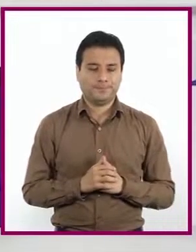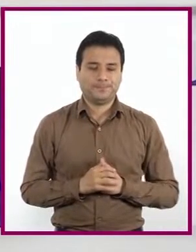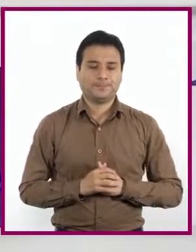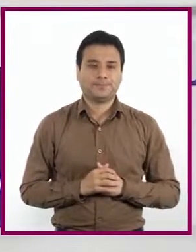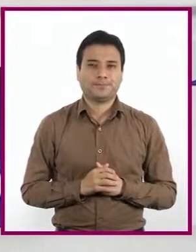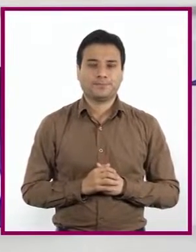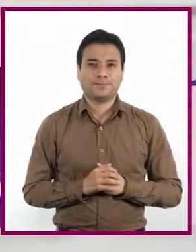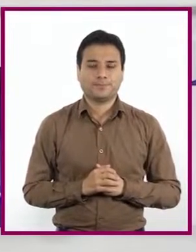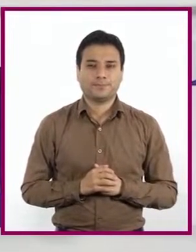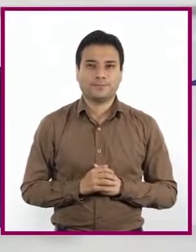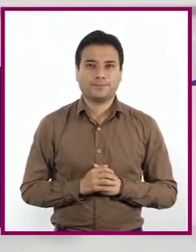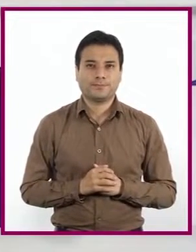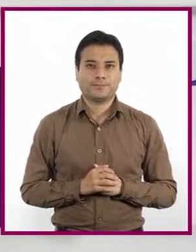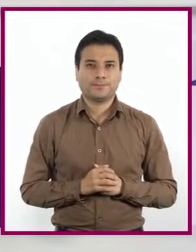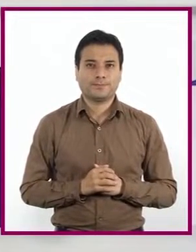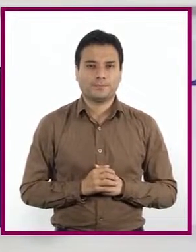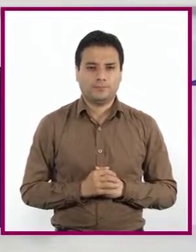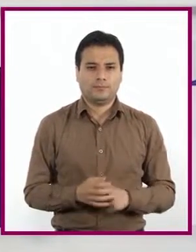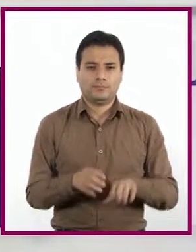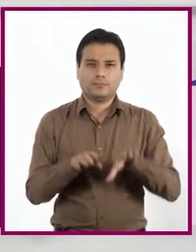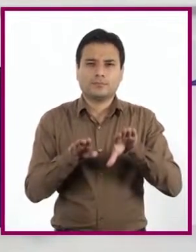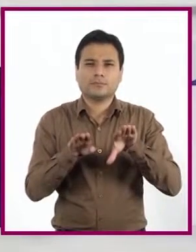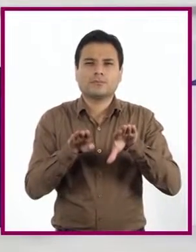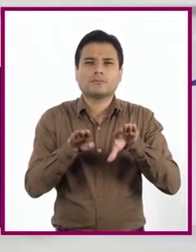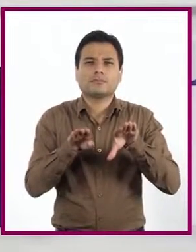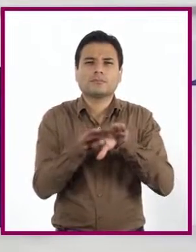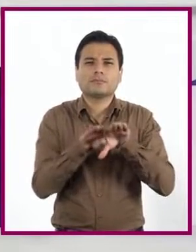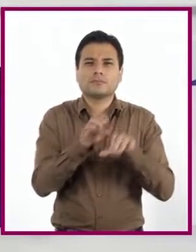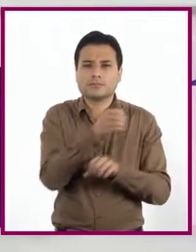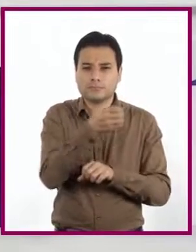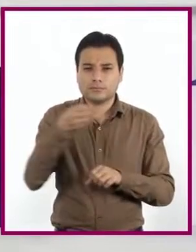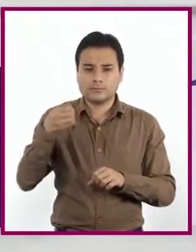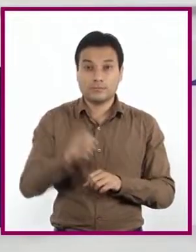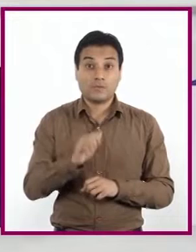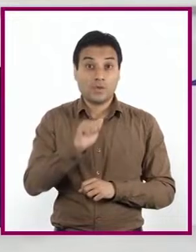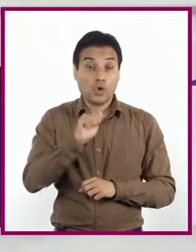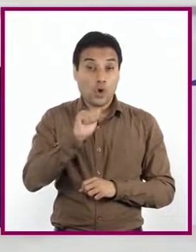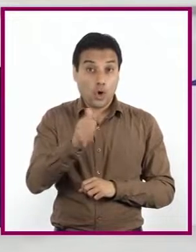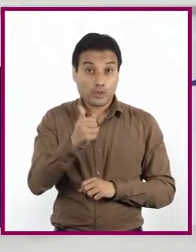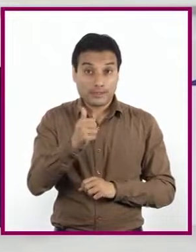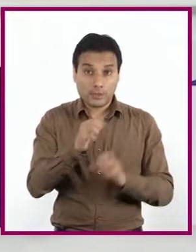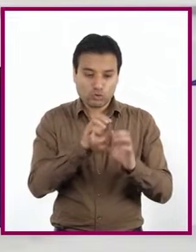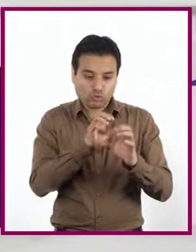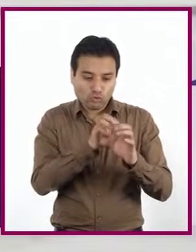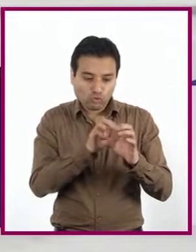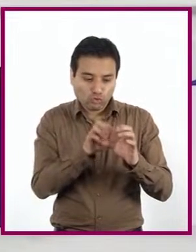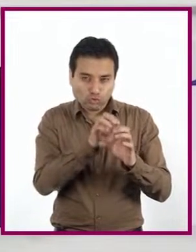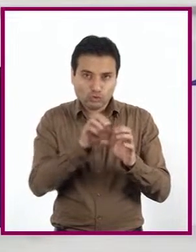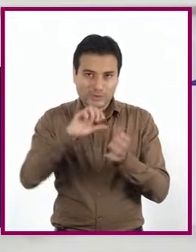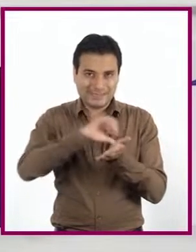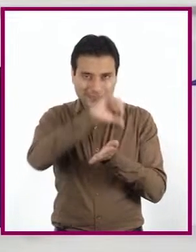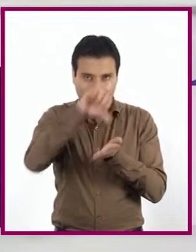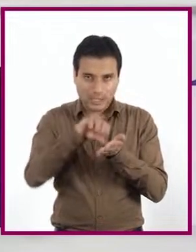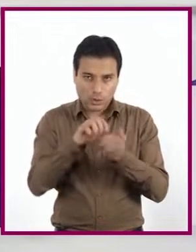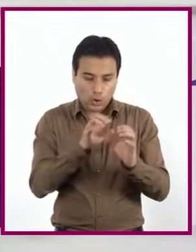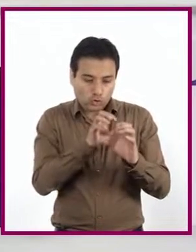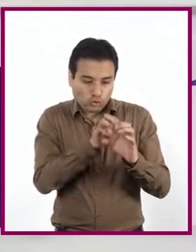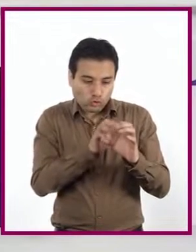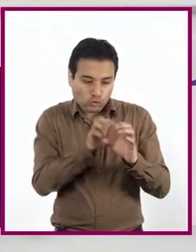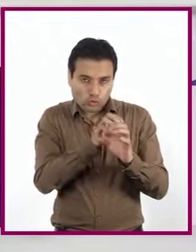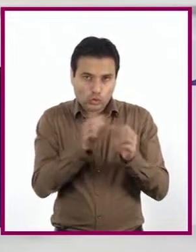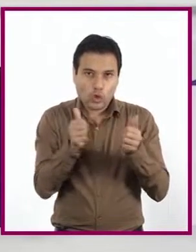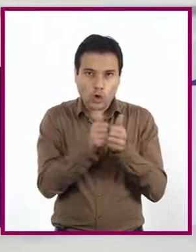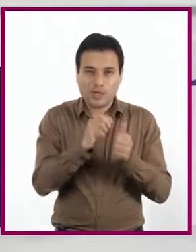negativas. Estas se distribuyen de la siguiente manera. Los 11 protones se encuentran en el núcleo junto con los